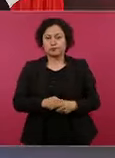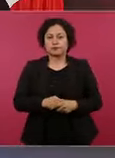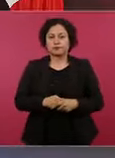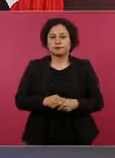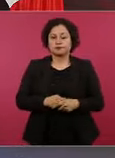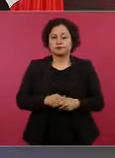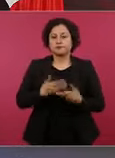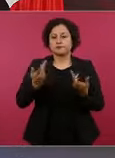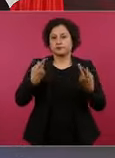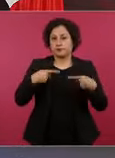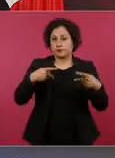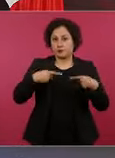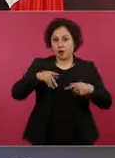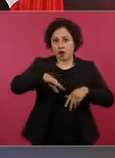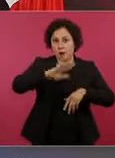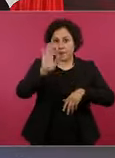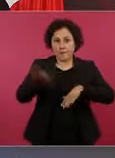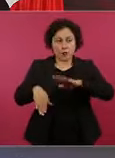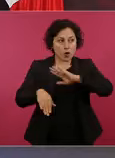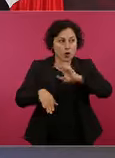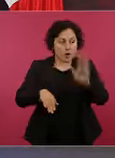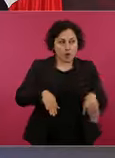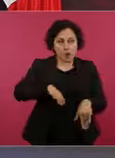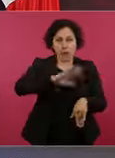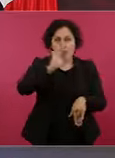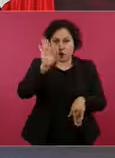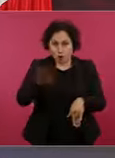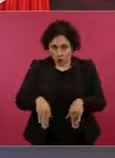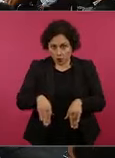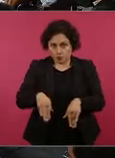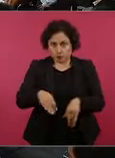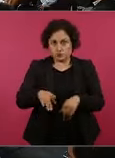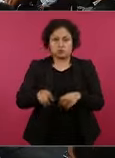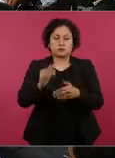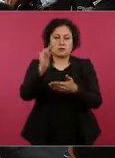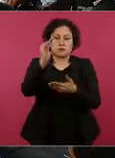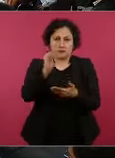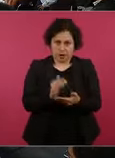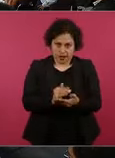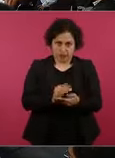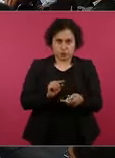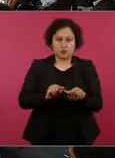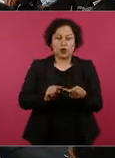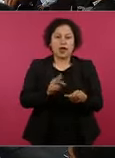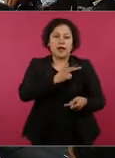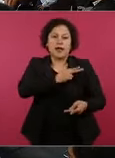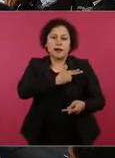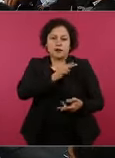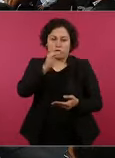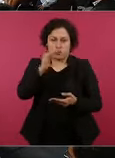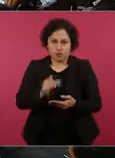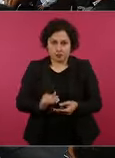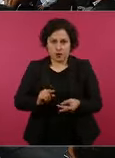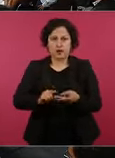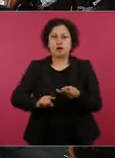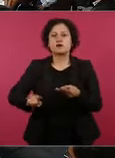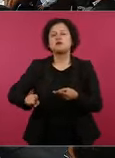los fallecidos de heridos y detenidos. Aquí tenemos 92